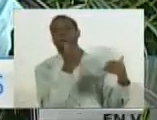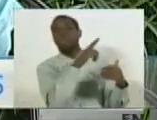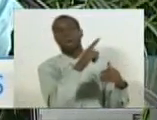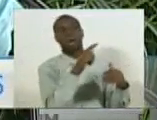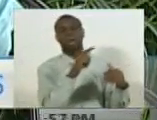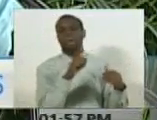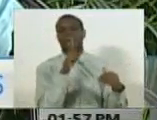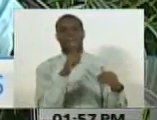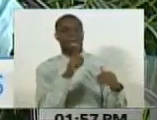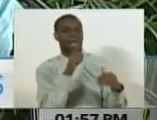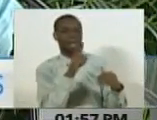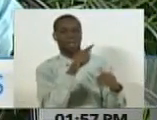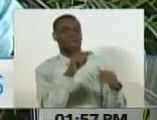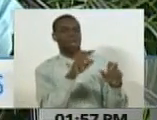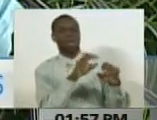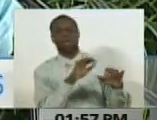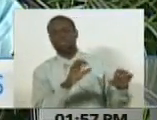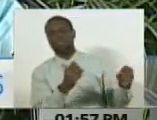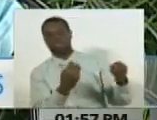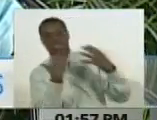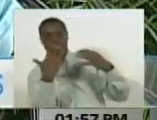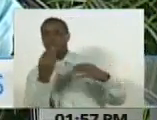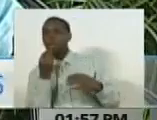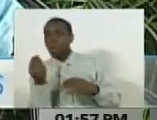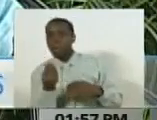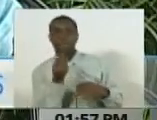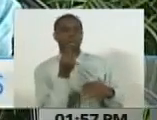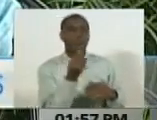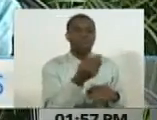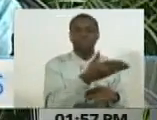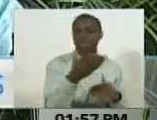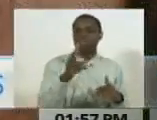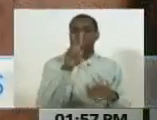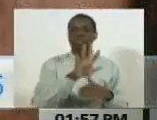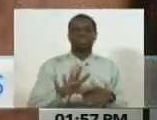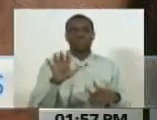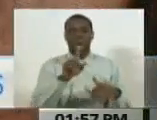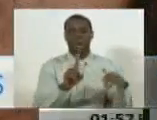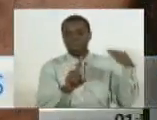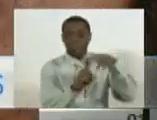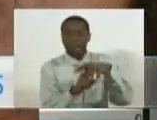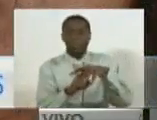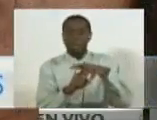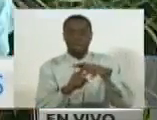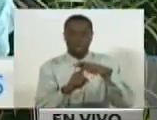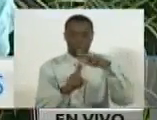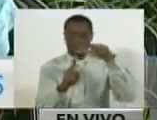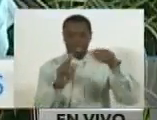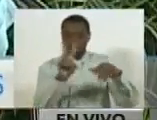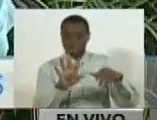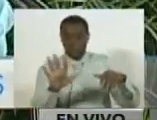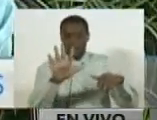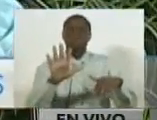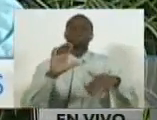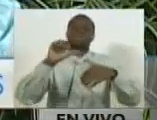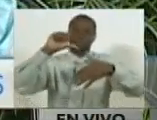están lanzando sobre la niñez y la juventud venezolana, y cuando digo Venezuela digo América, y cuando digo América digo